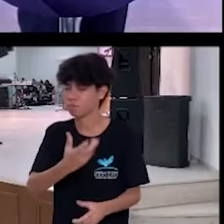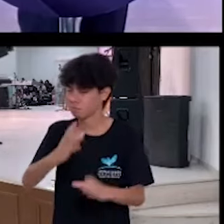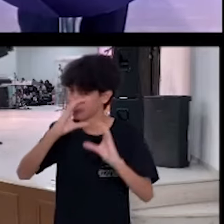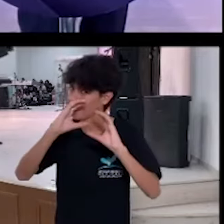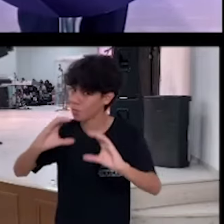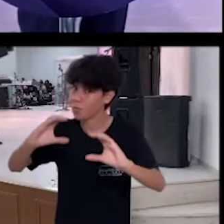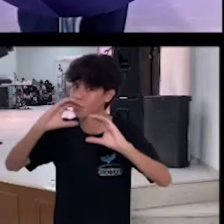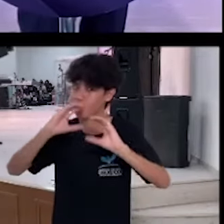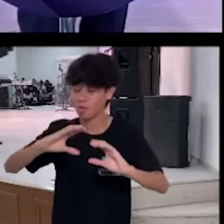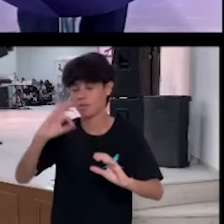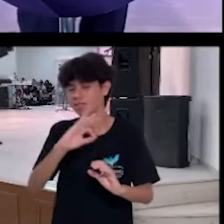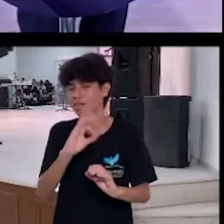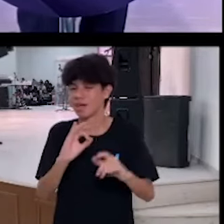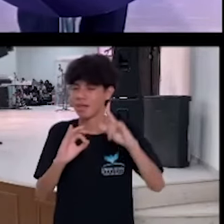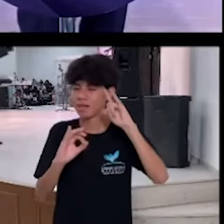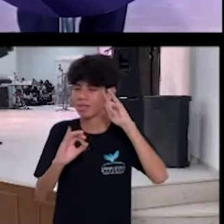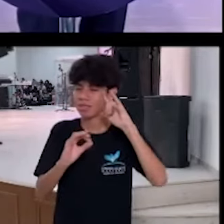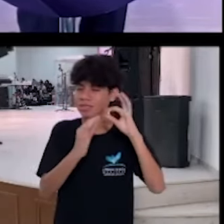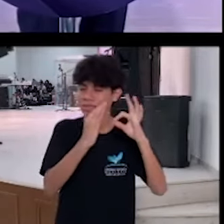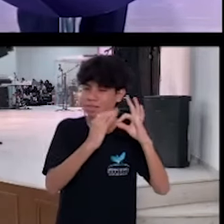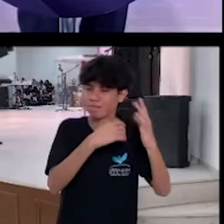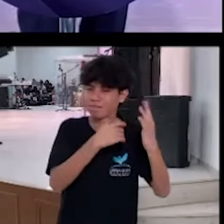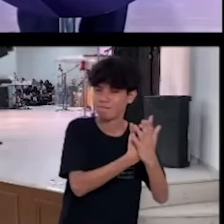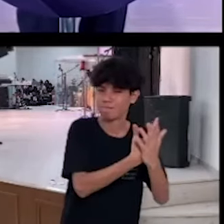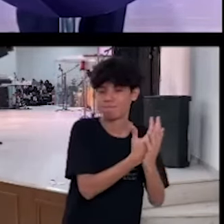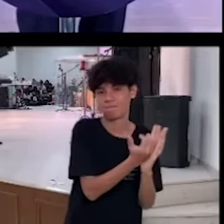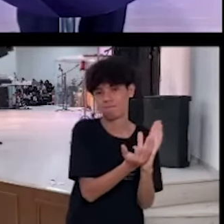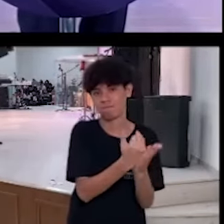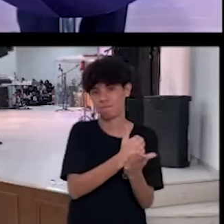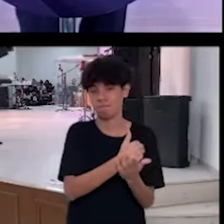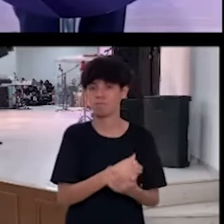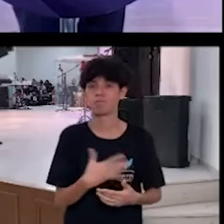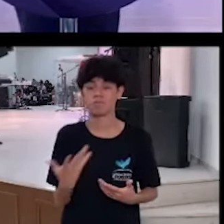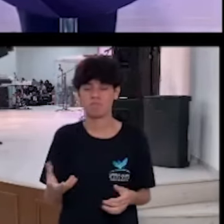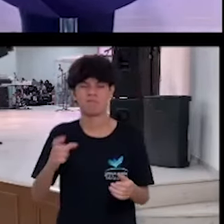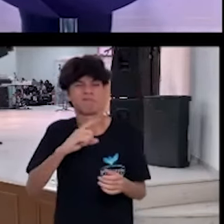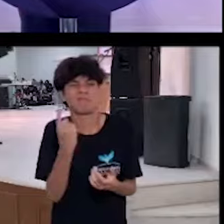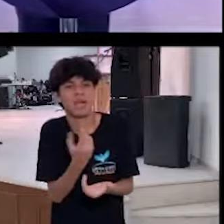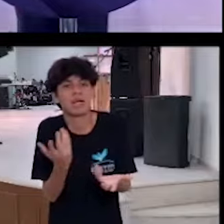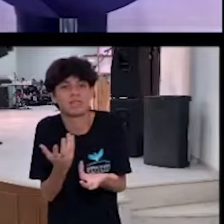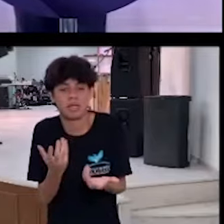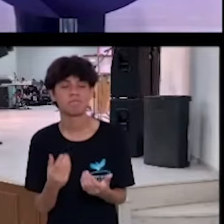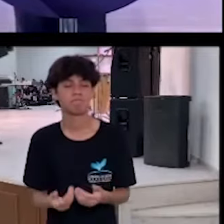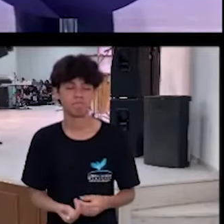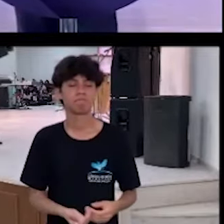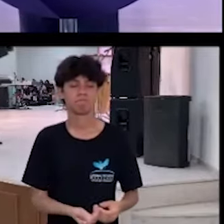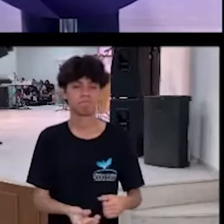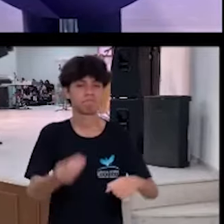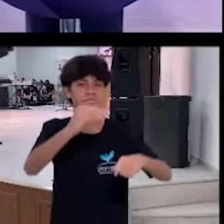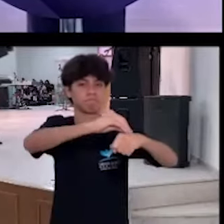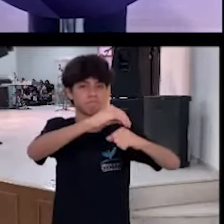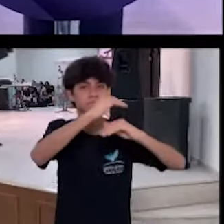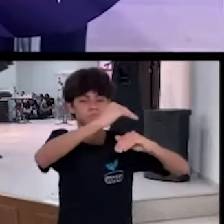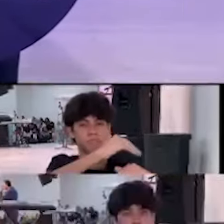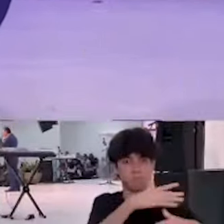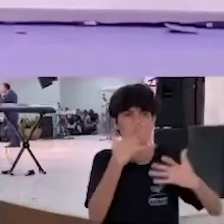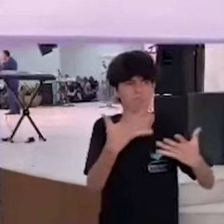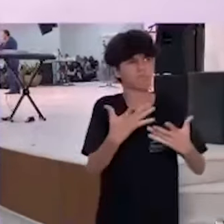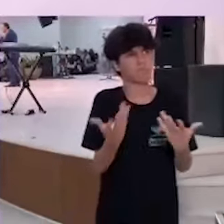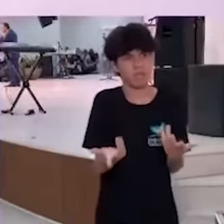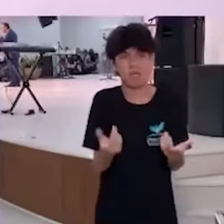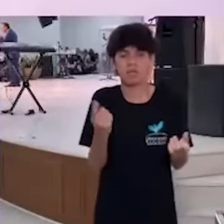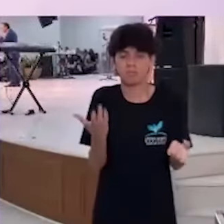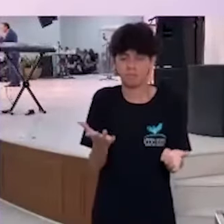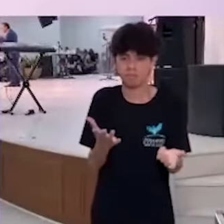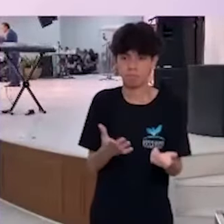caer. ¿Qué debemos hacer? Poner otro candado. ¿Cuál es el candado? El candado de